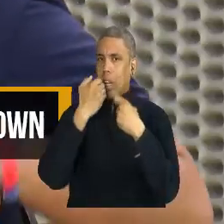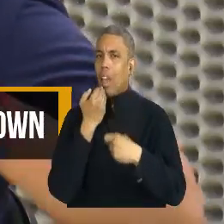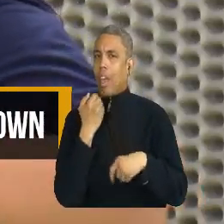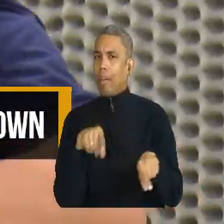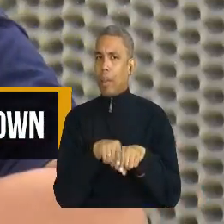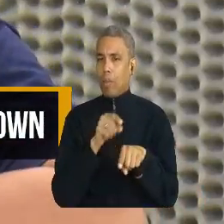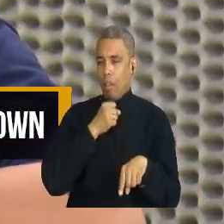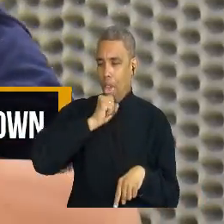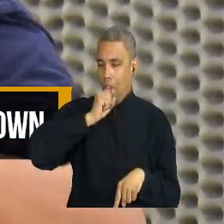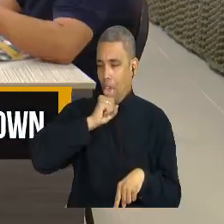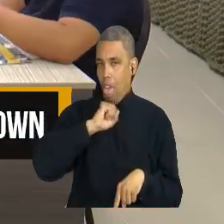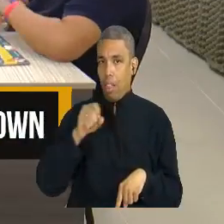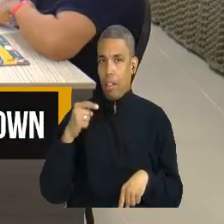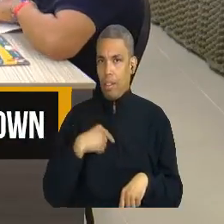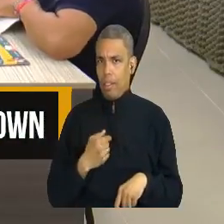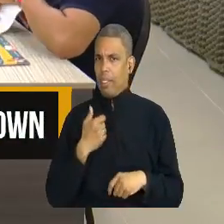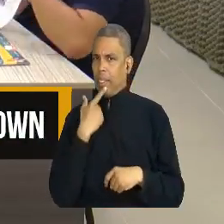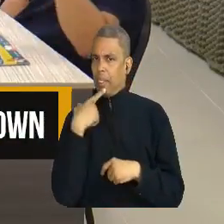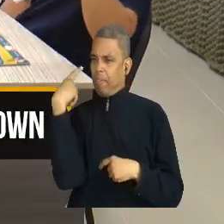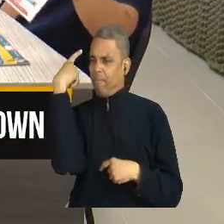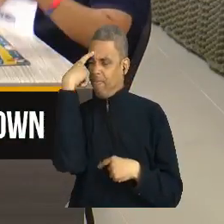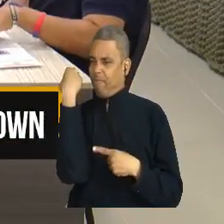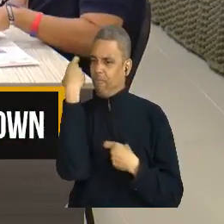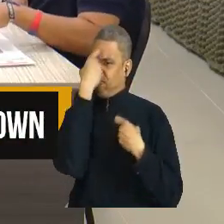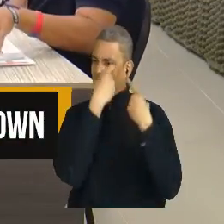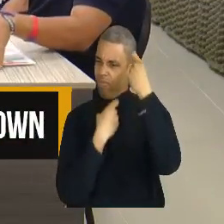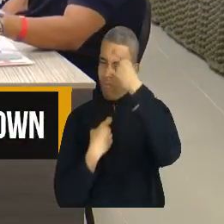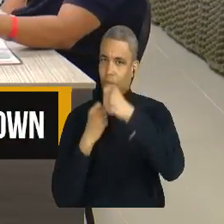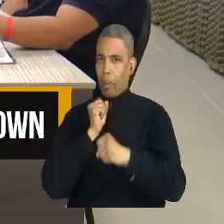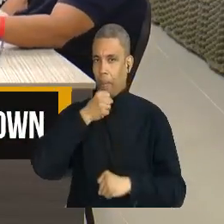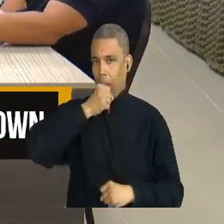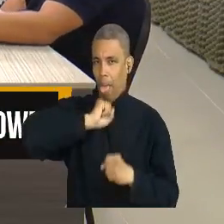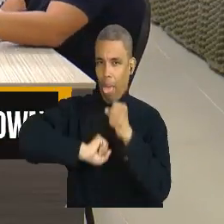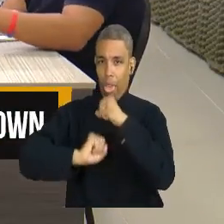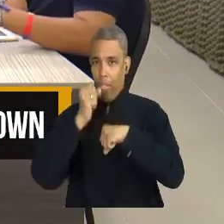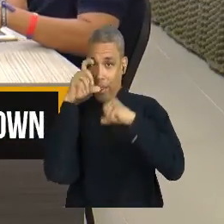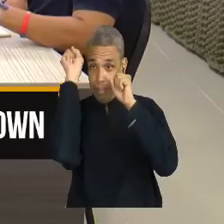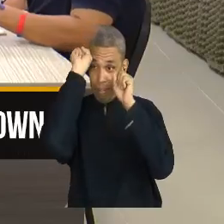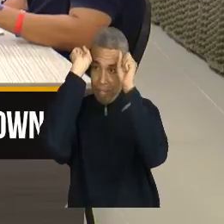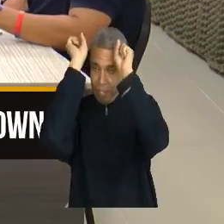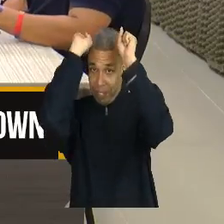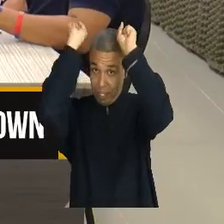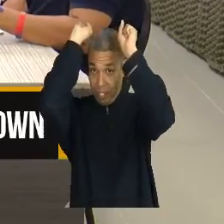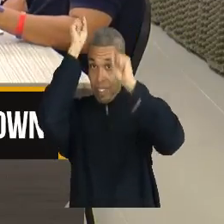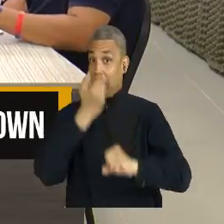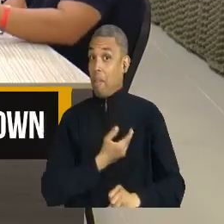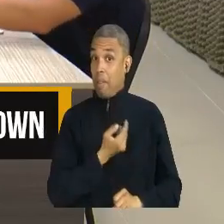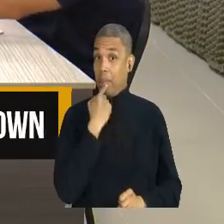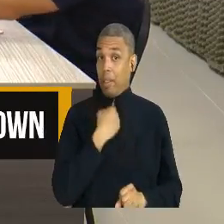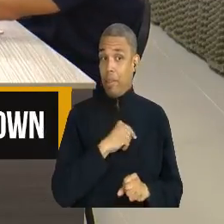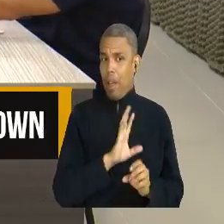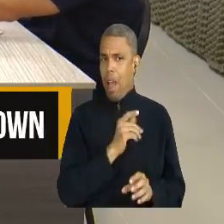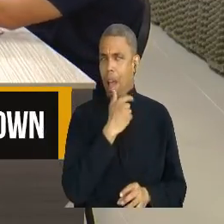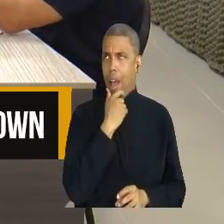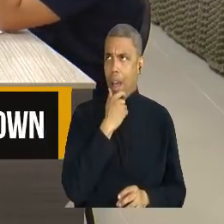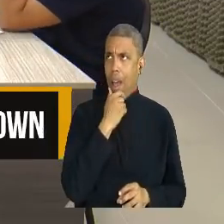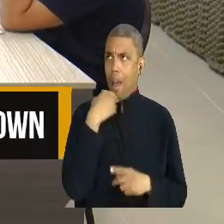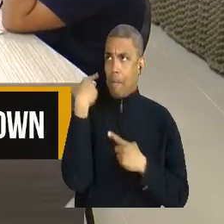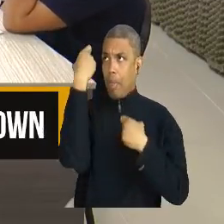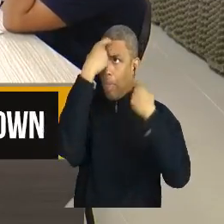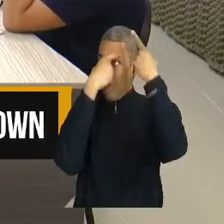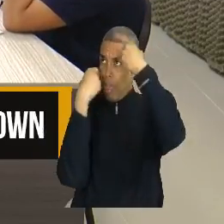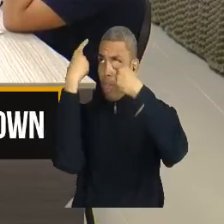se achantó. A Pocho le gustan las paletas de tamarindo. Sí. ¿Ah, sí? Diga algo, Pochito. Yo lo invito. ¿Ah, se